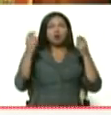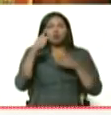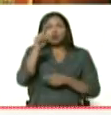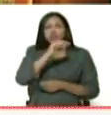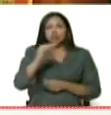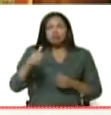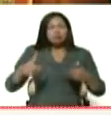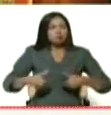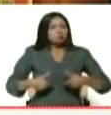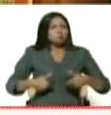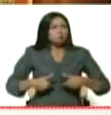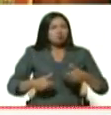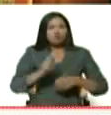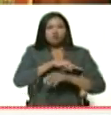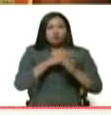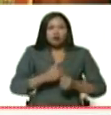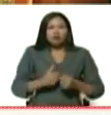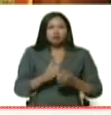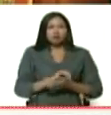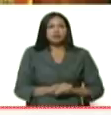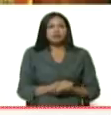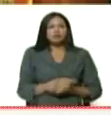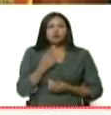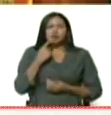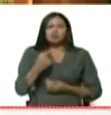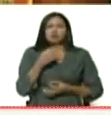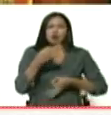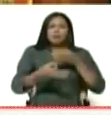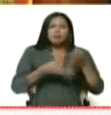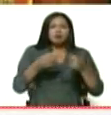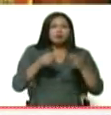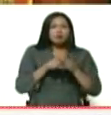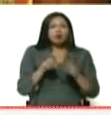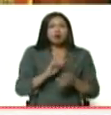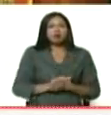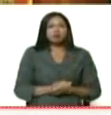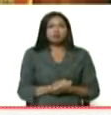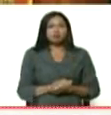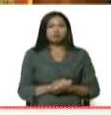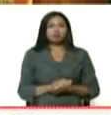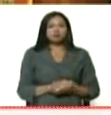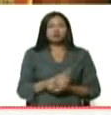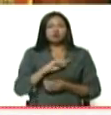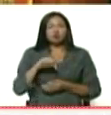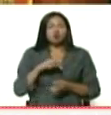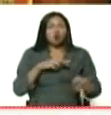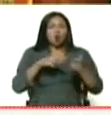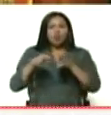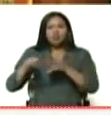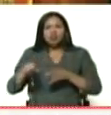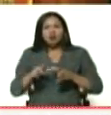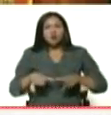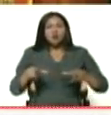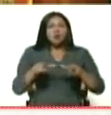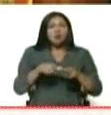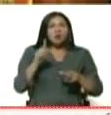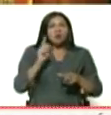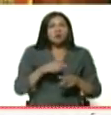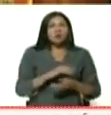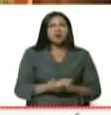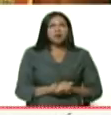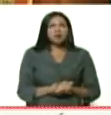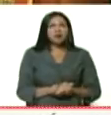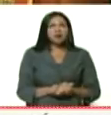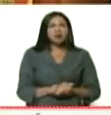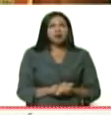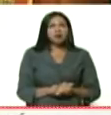intensa. Y yo les he dicho que hay que coordinar con las zonas educativas, Aristóbulo,